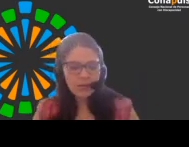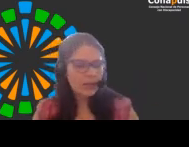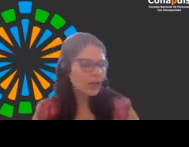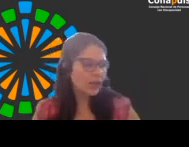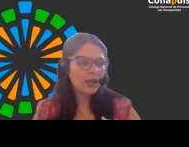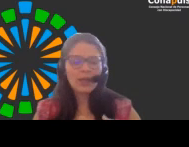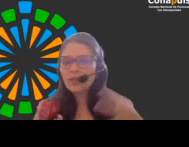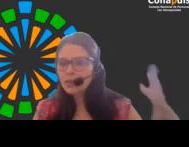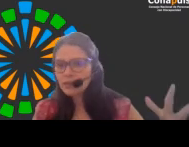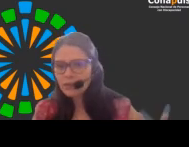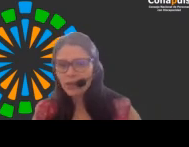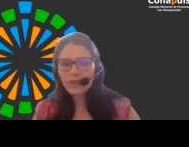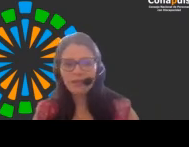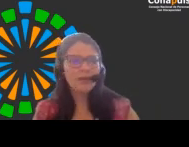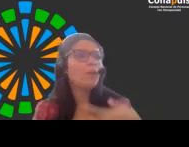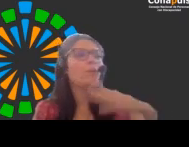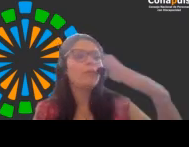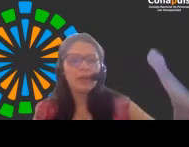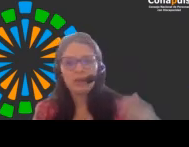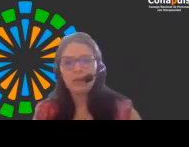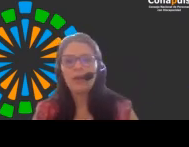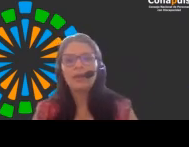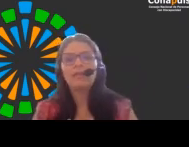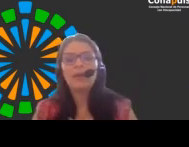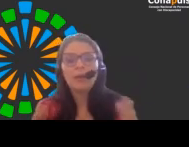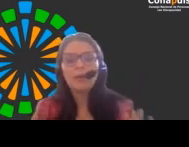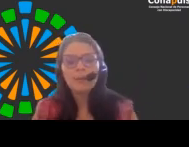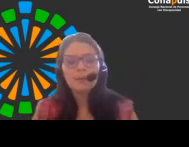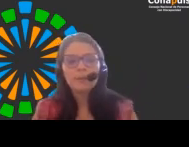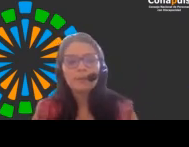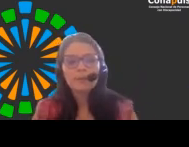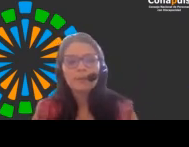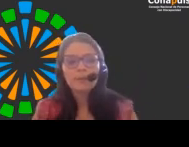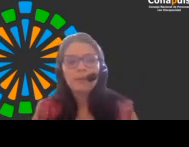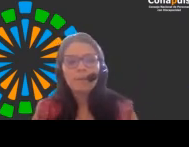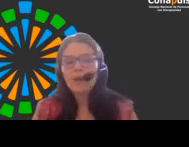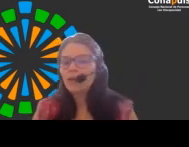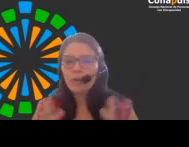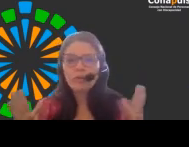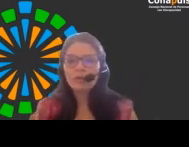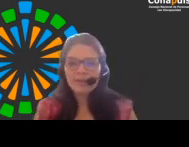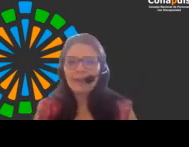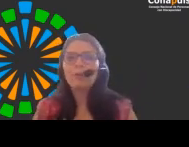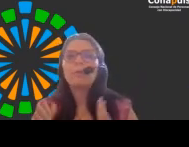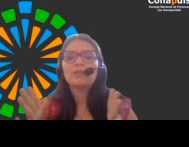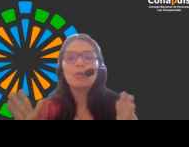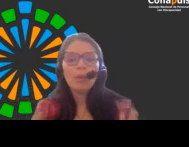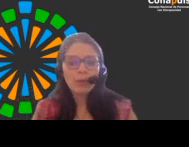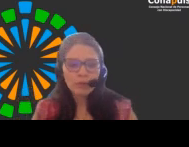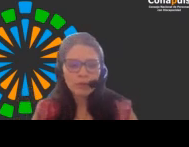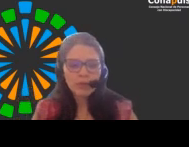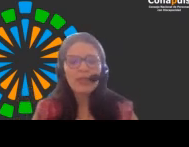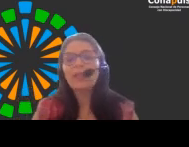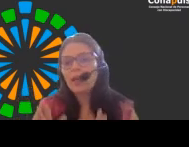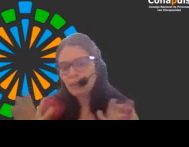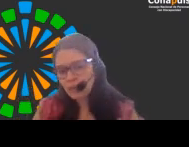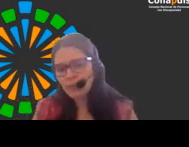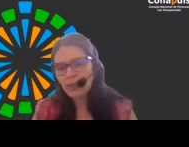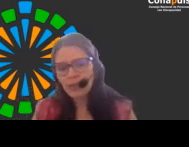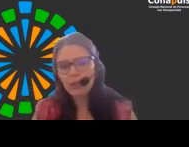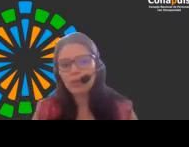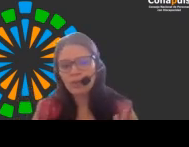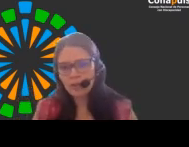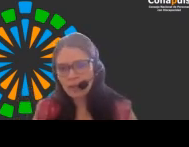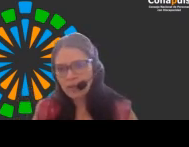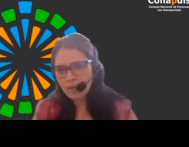pues que vayamos a ver que ella hay que hacer algo por ella no hay que hacer algo para que todos estemos más cómodos y tengamos